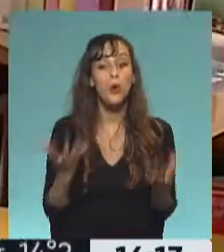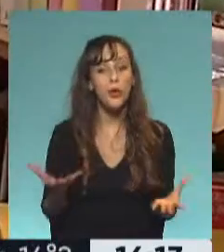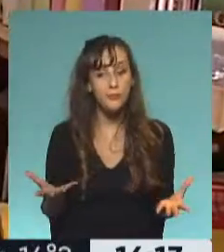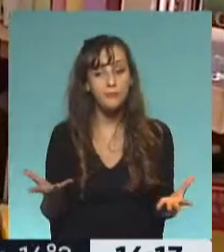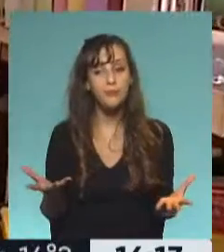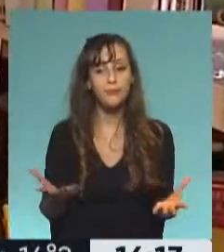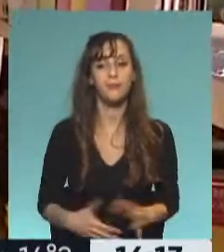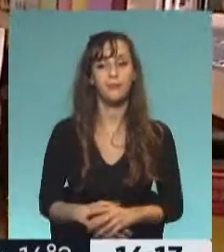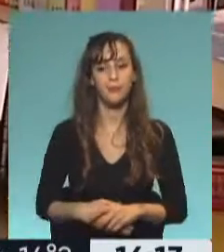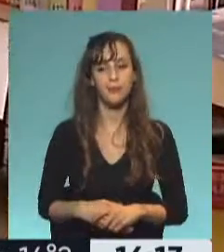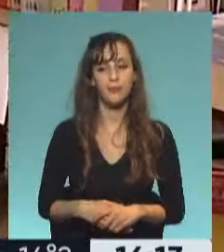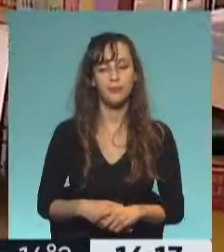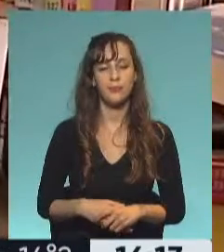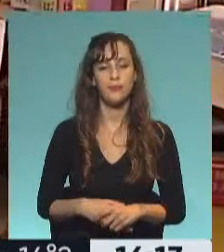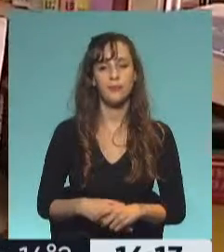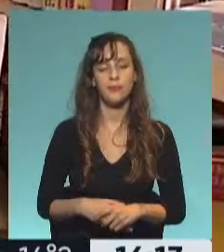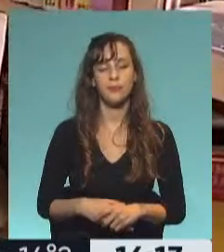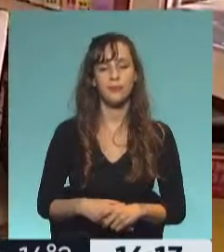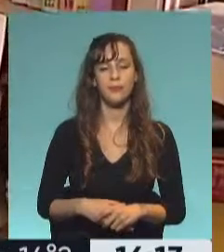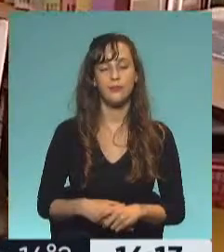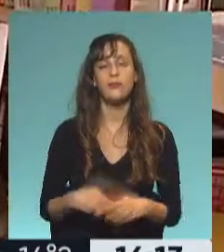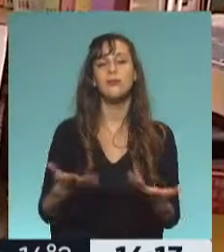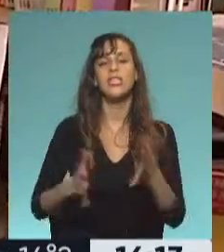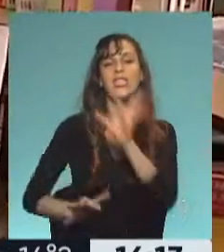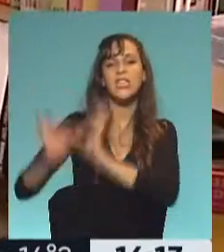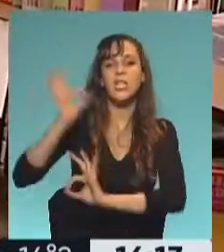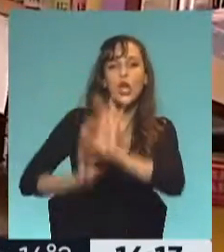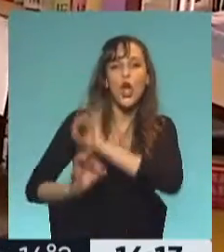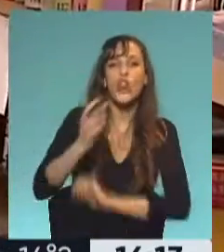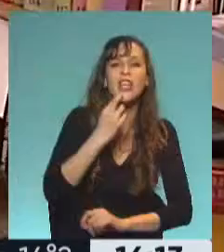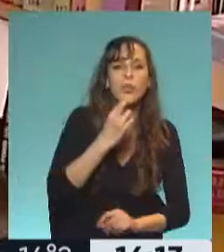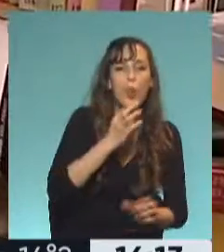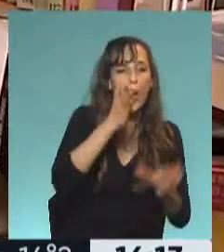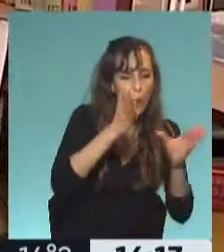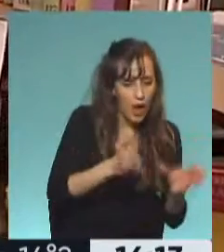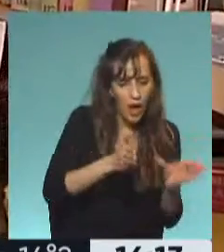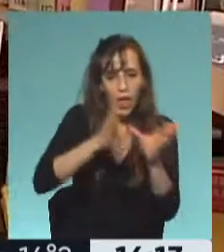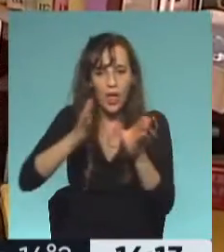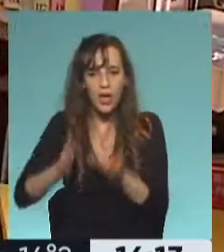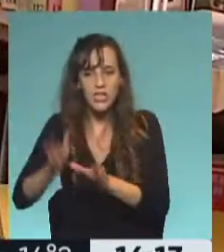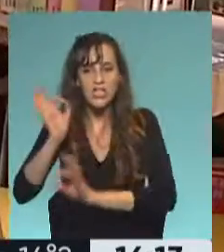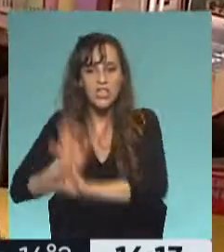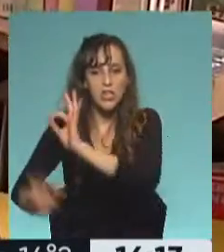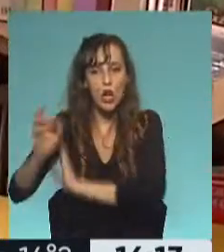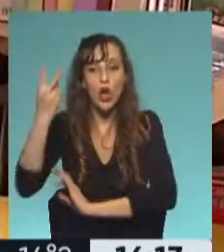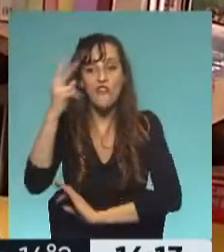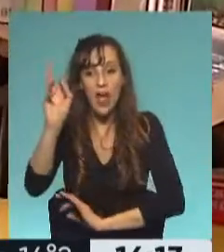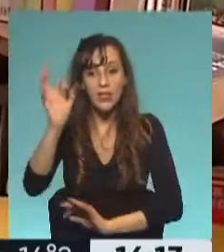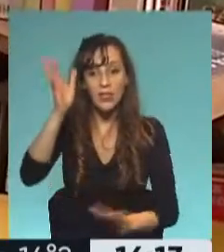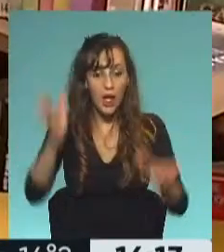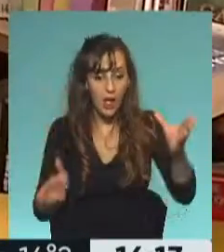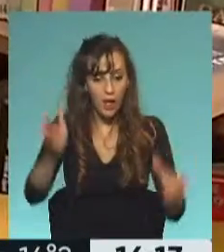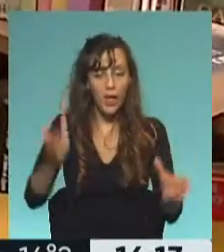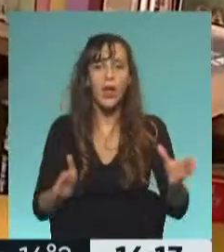por supuesto, fue todo el siglo XIX y todo el siglo XX, vivió y palpitó todos los hechos